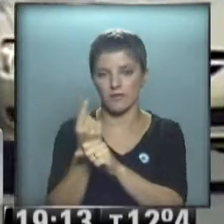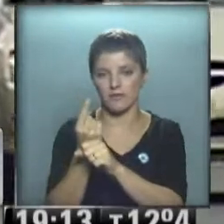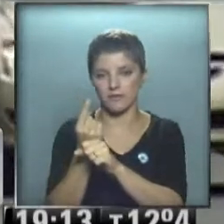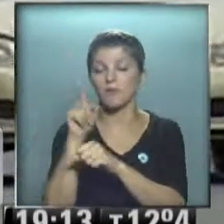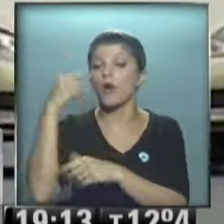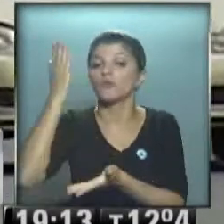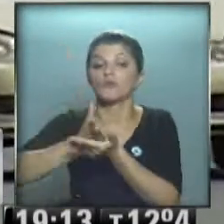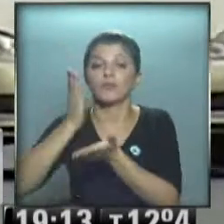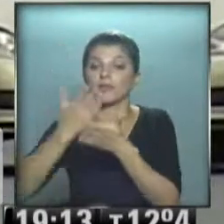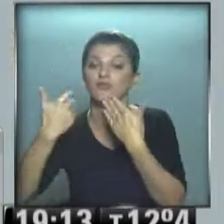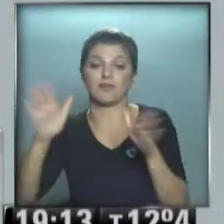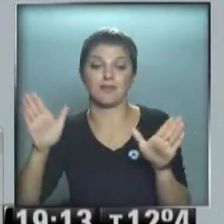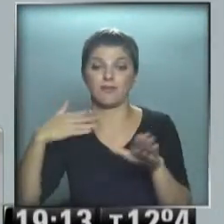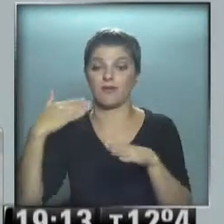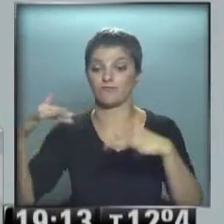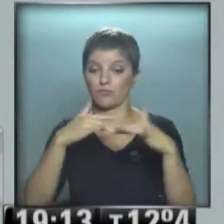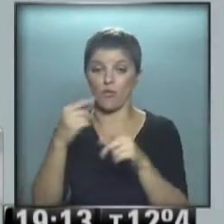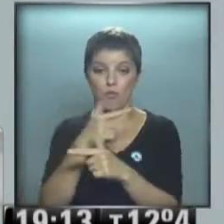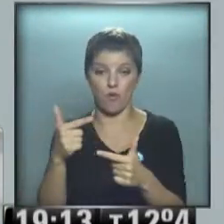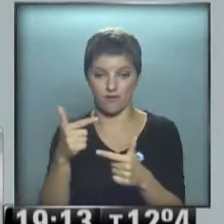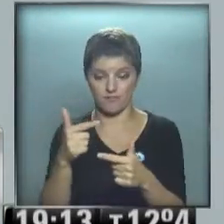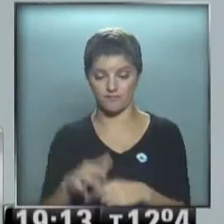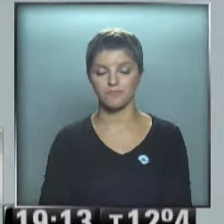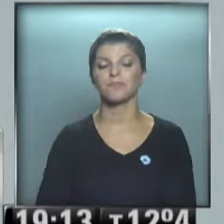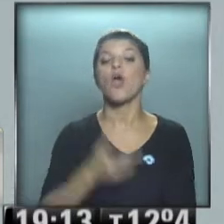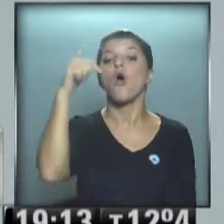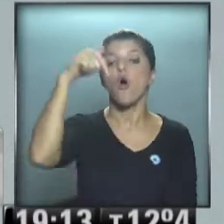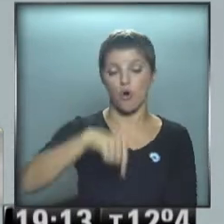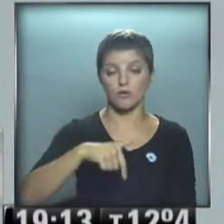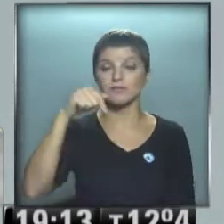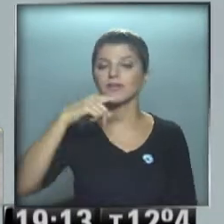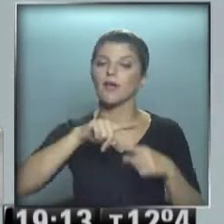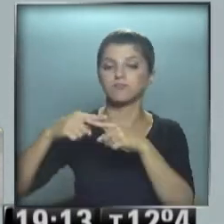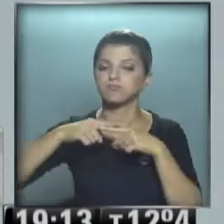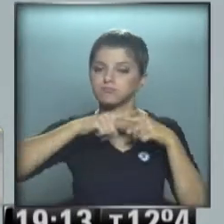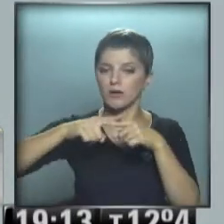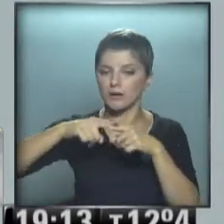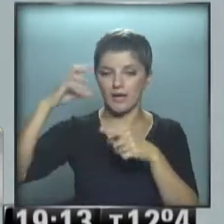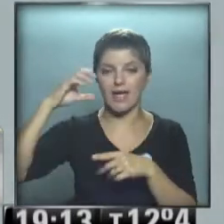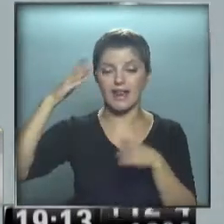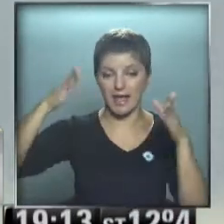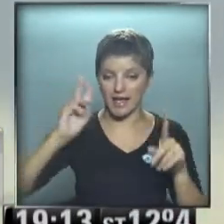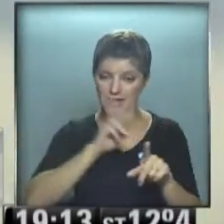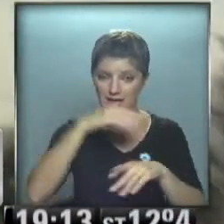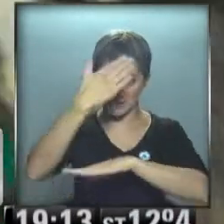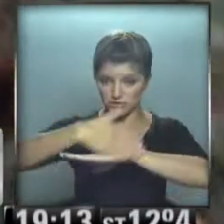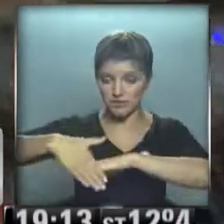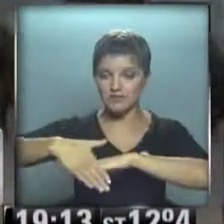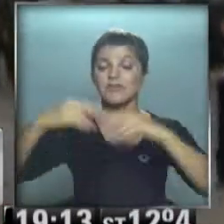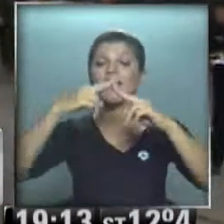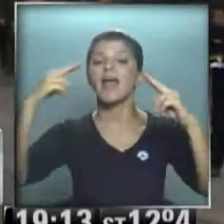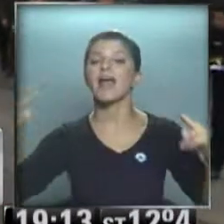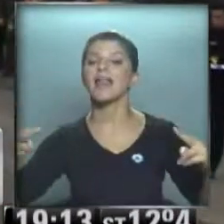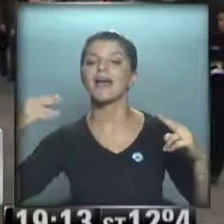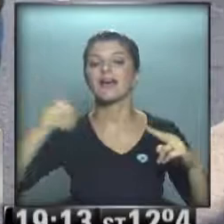su derecho de libre circulación. En la jornada de hoy, esta discusión se cristalizó en la calle, en la Avenida General Paz,